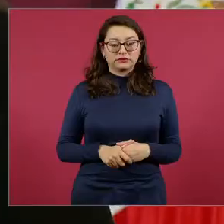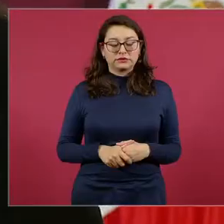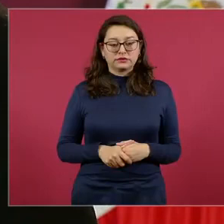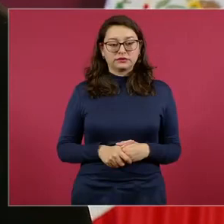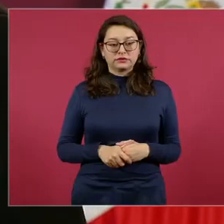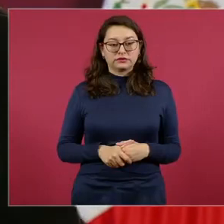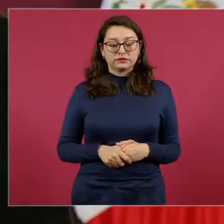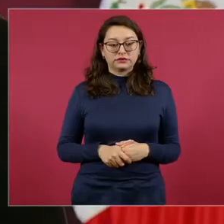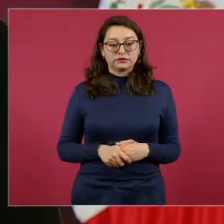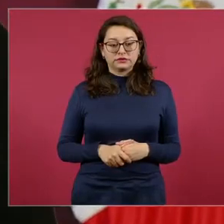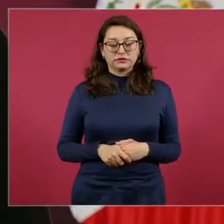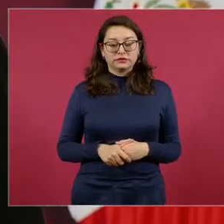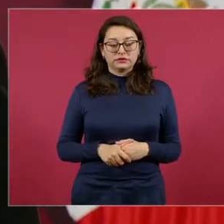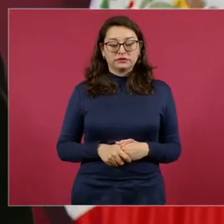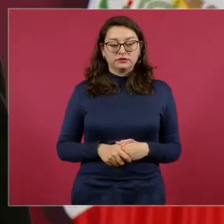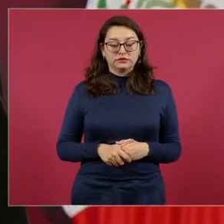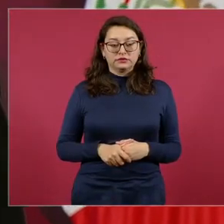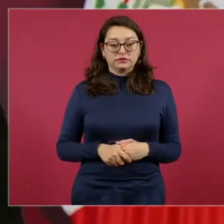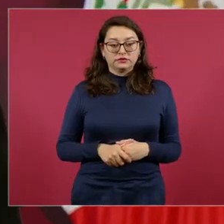Ciro,